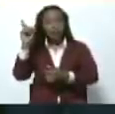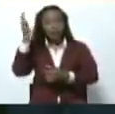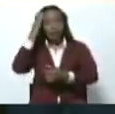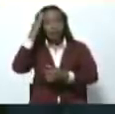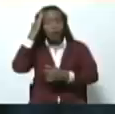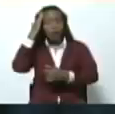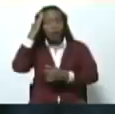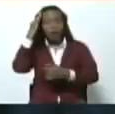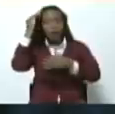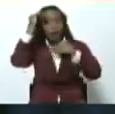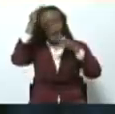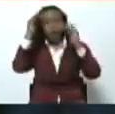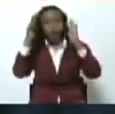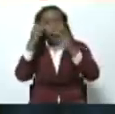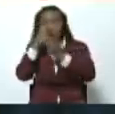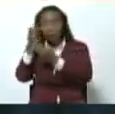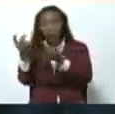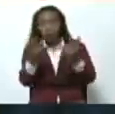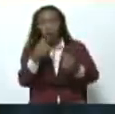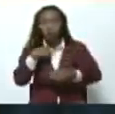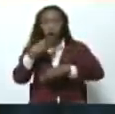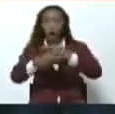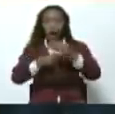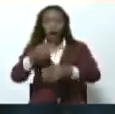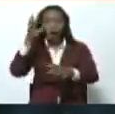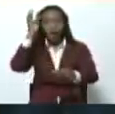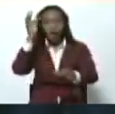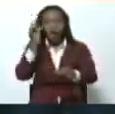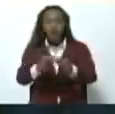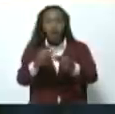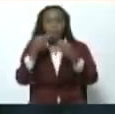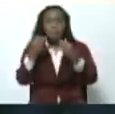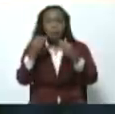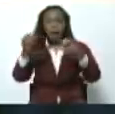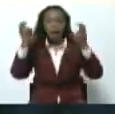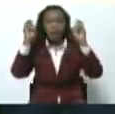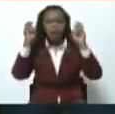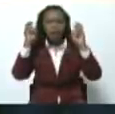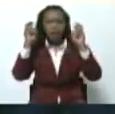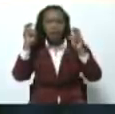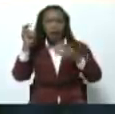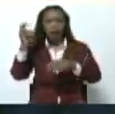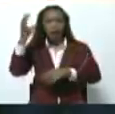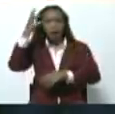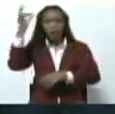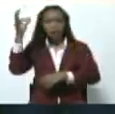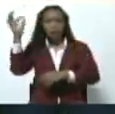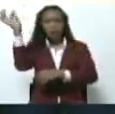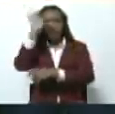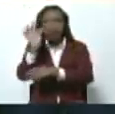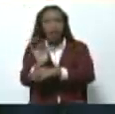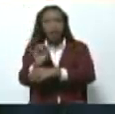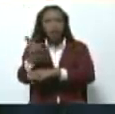mi invitación que hago de buena fe para, en el marco del Consejo Federal de Gobierno,